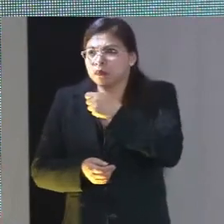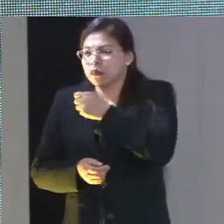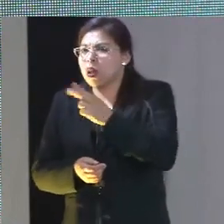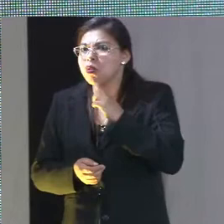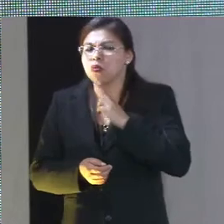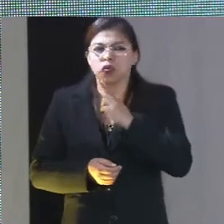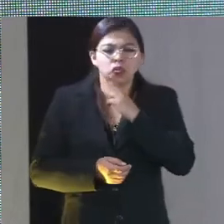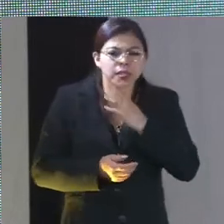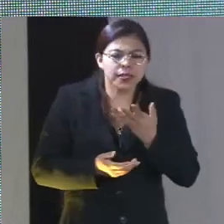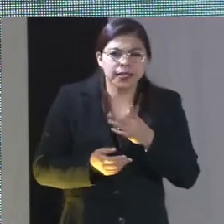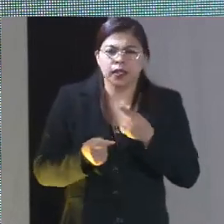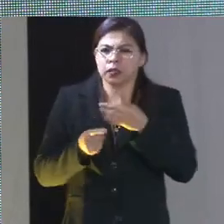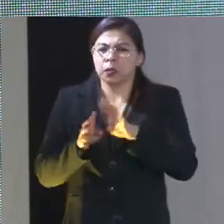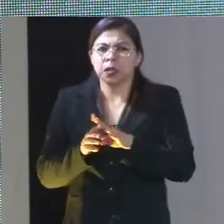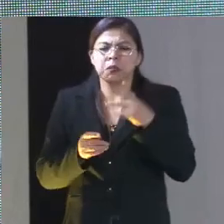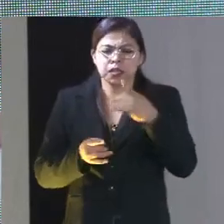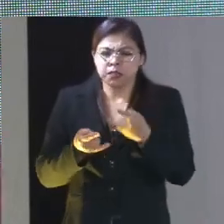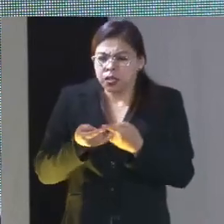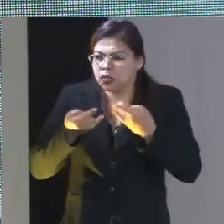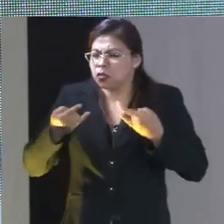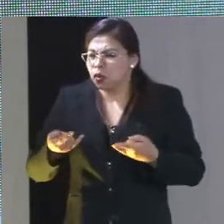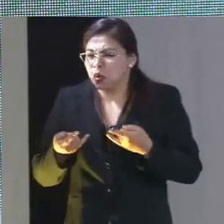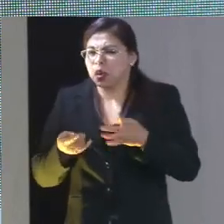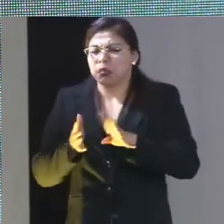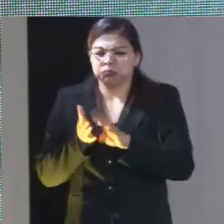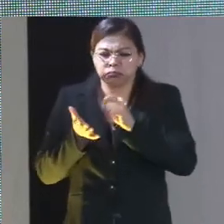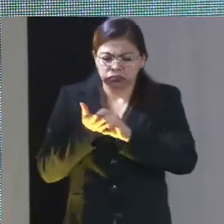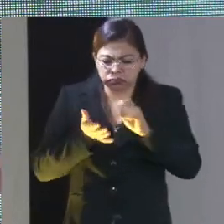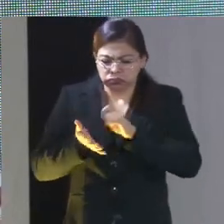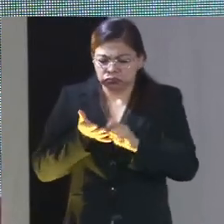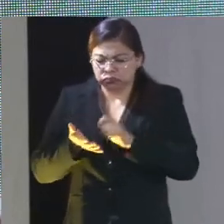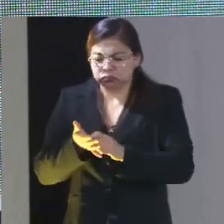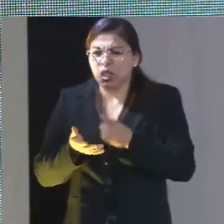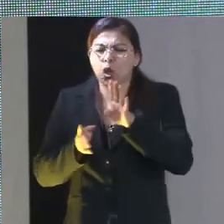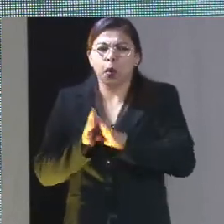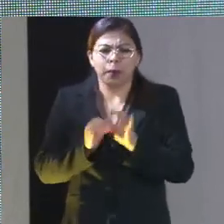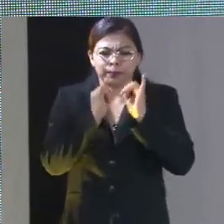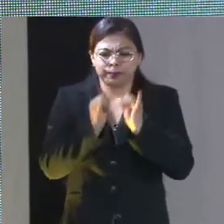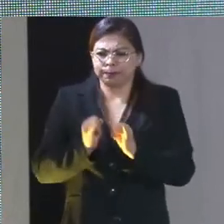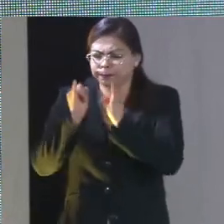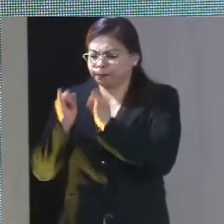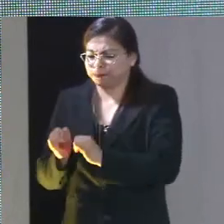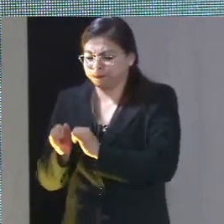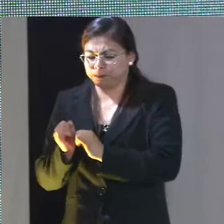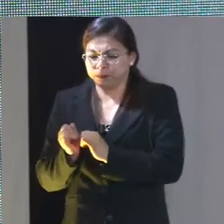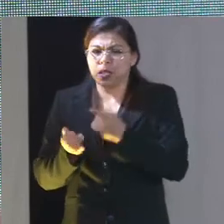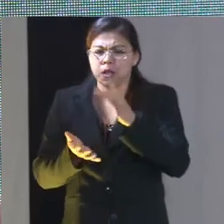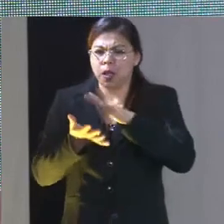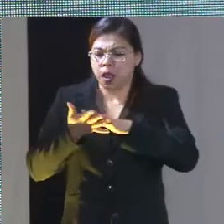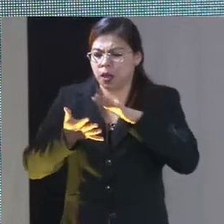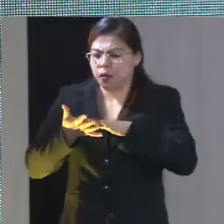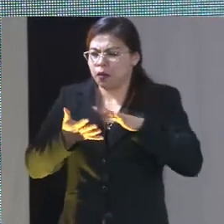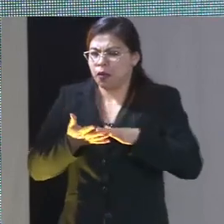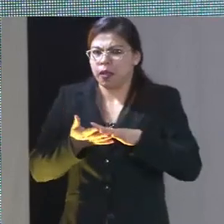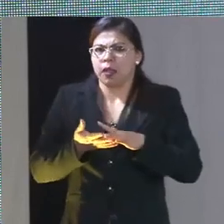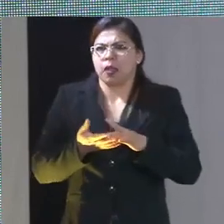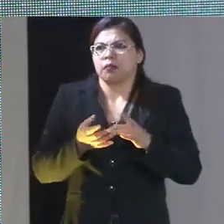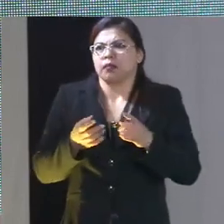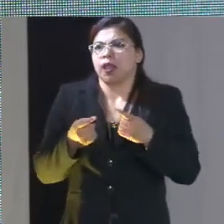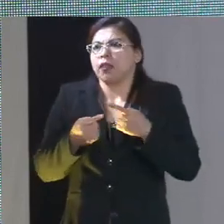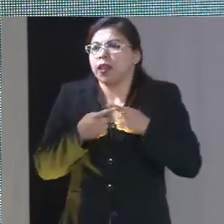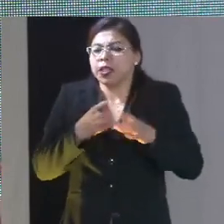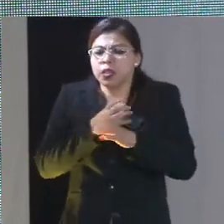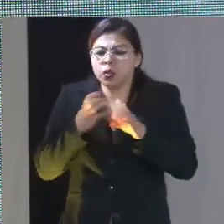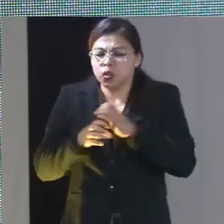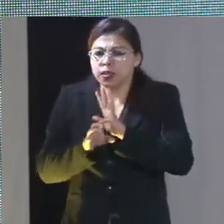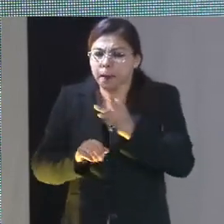en medio de los historiadores, dominan lo que me parece una excesiva individualización en la lectura de ciertos hechos del pasado